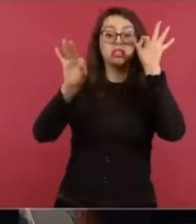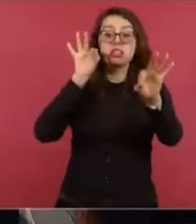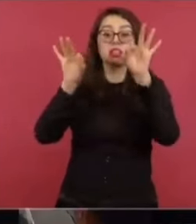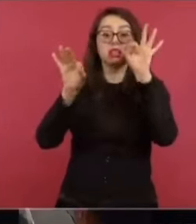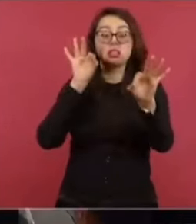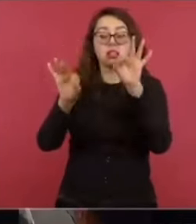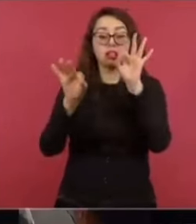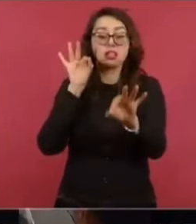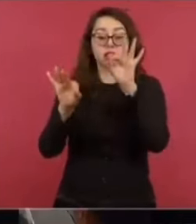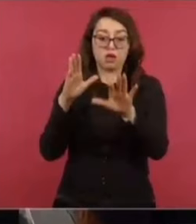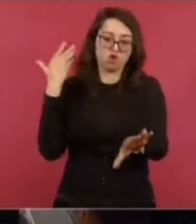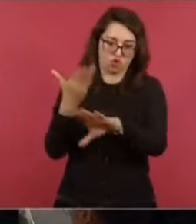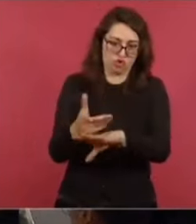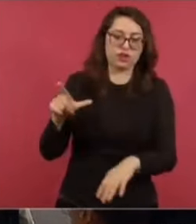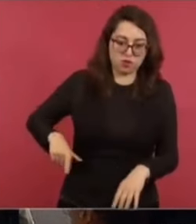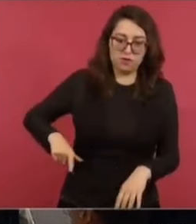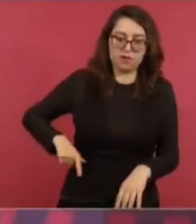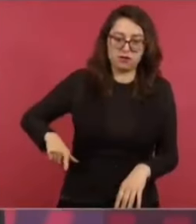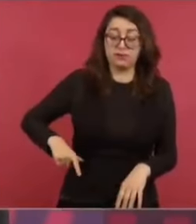el sector salud está aplicando